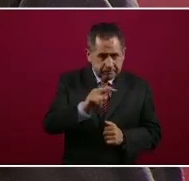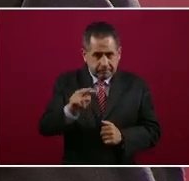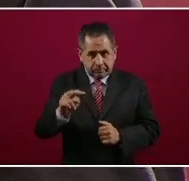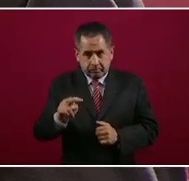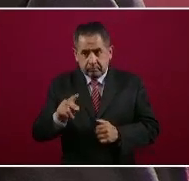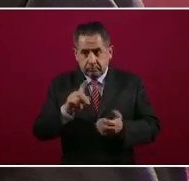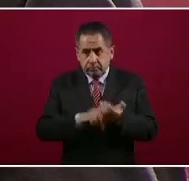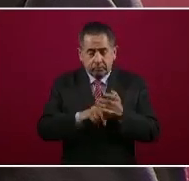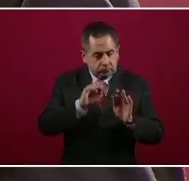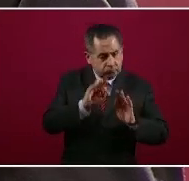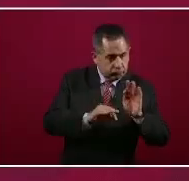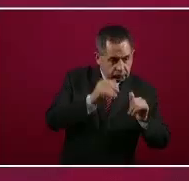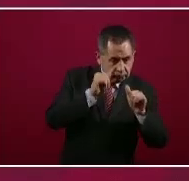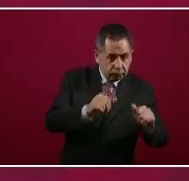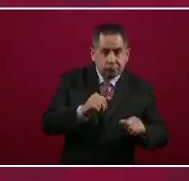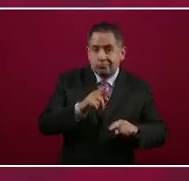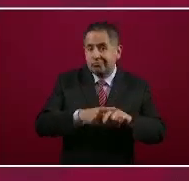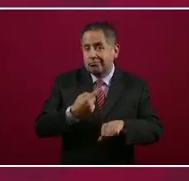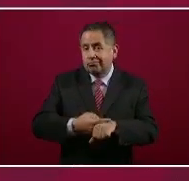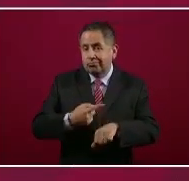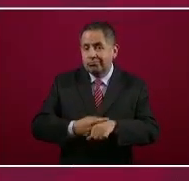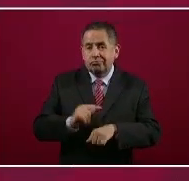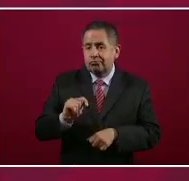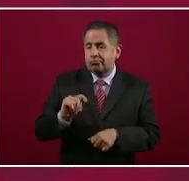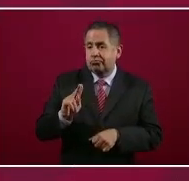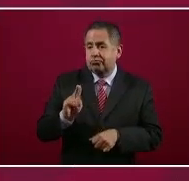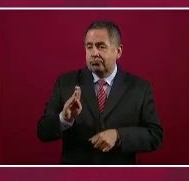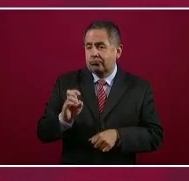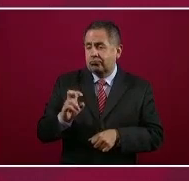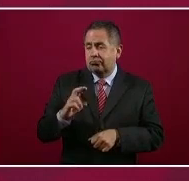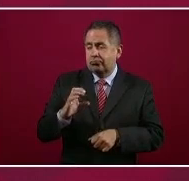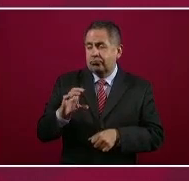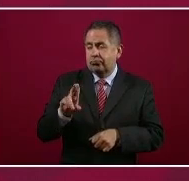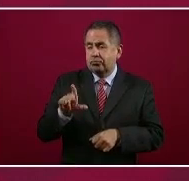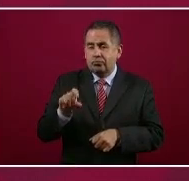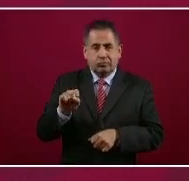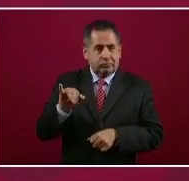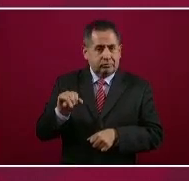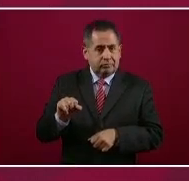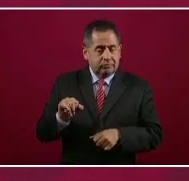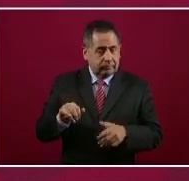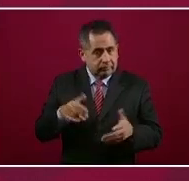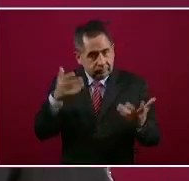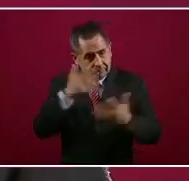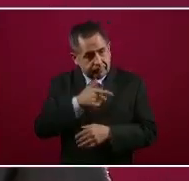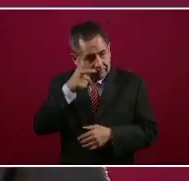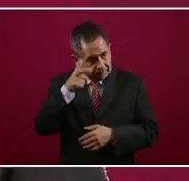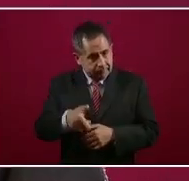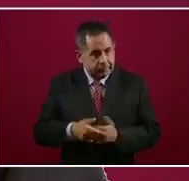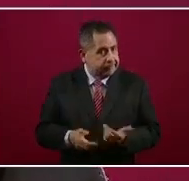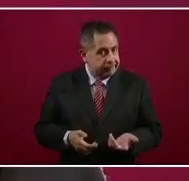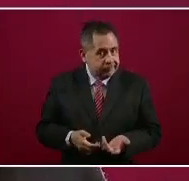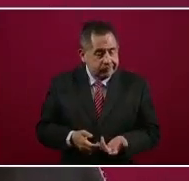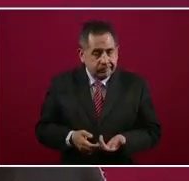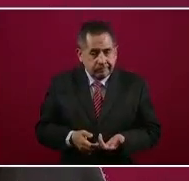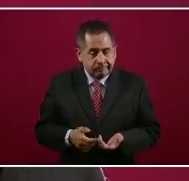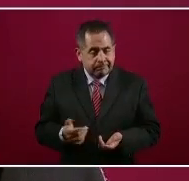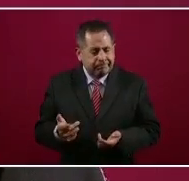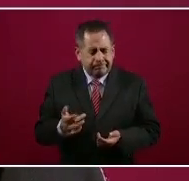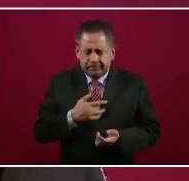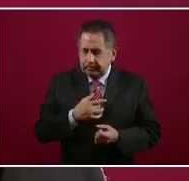estaban siendo atendidos por tuberculosis entonces eso este pega